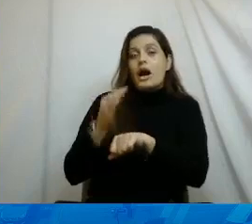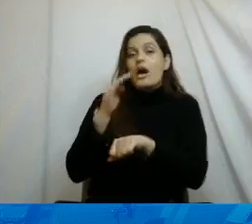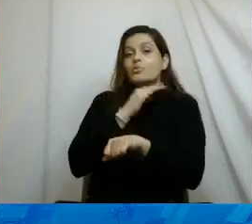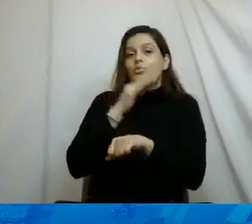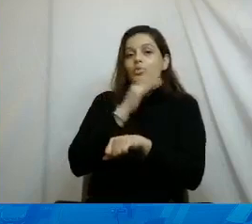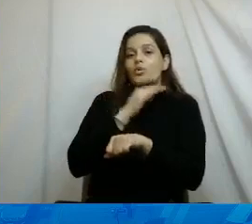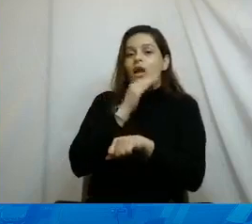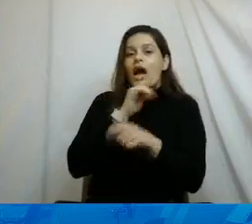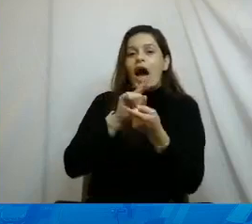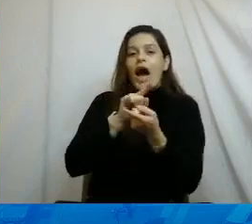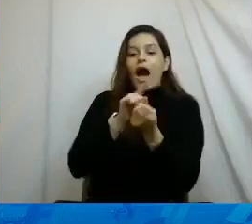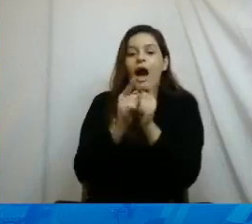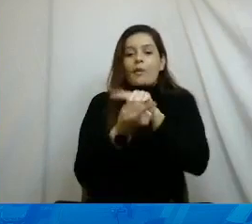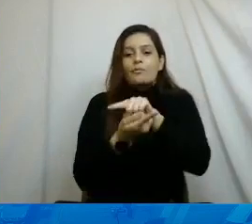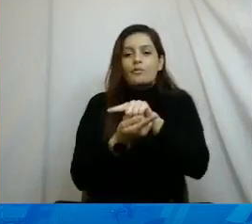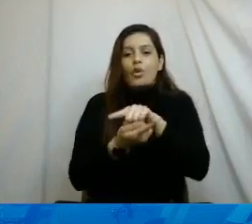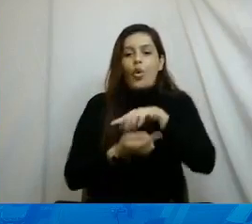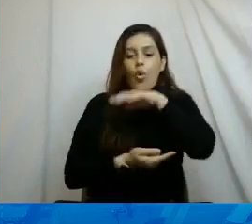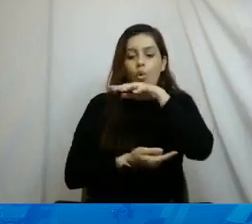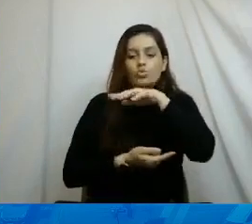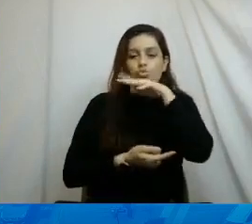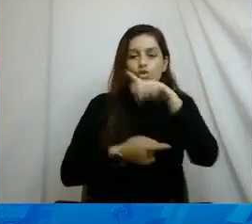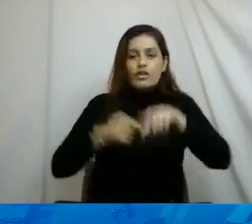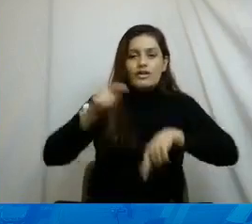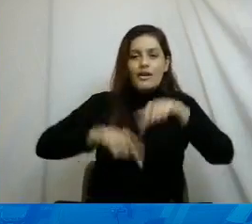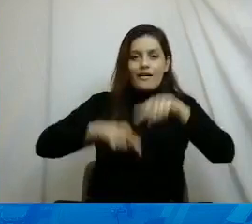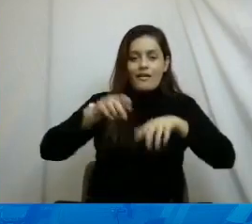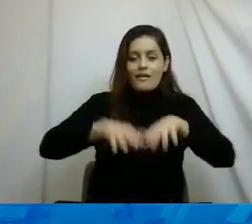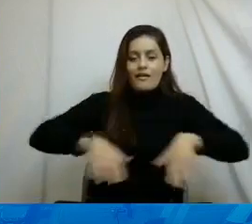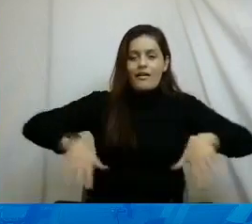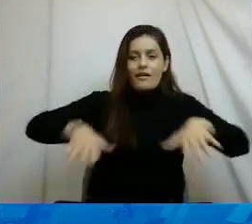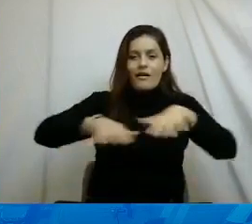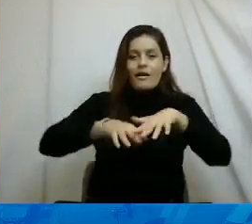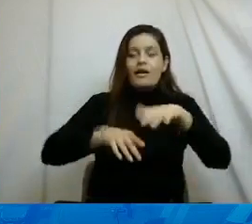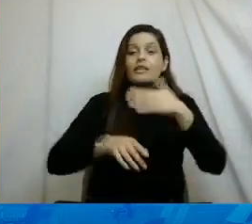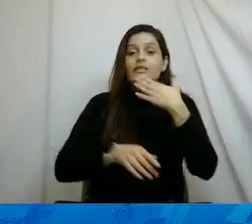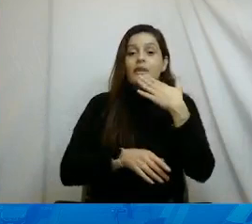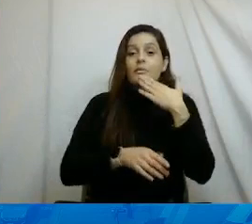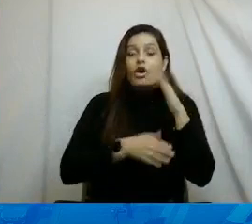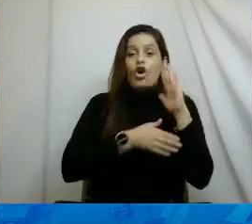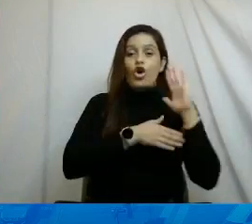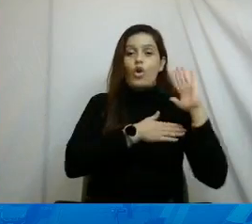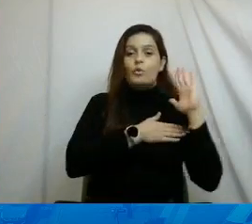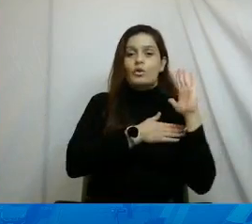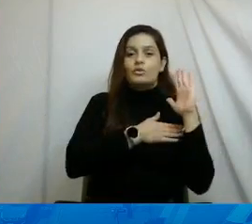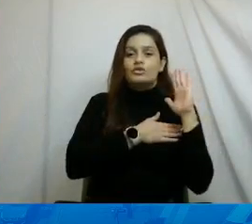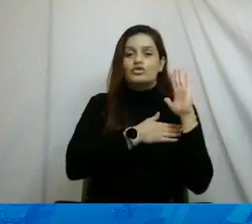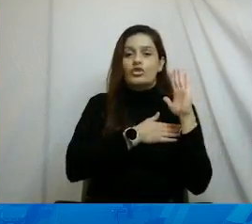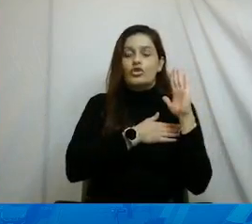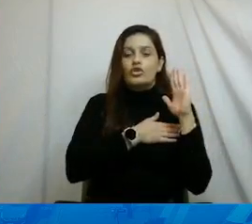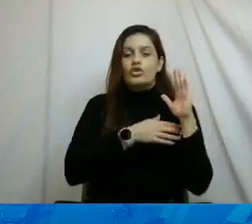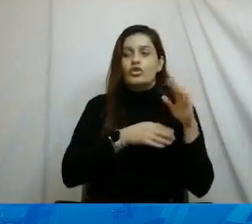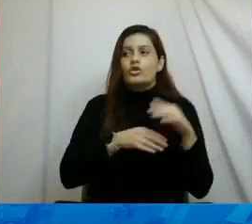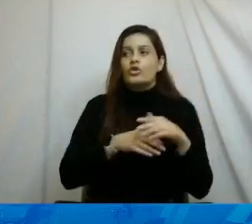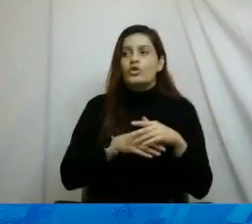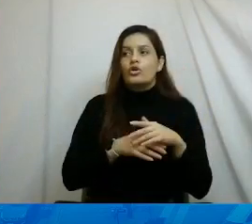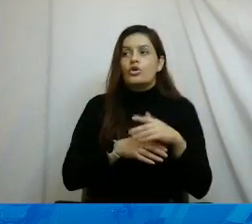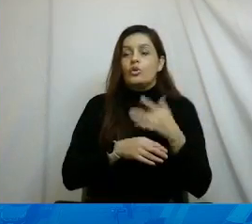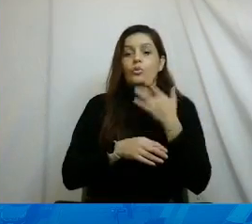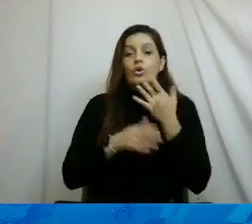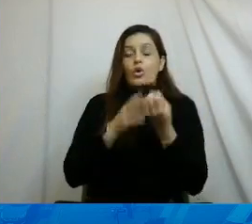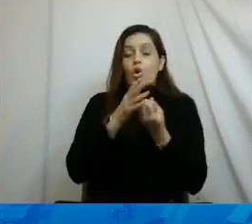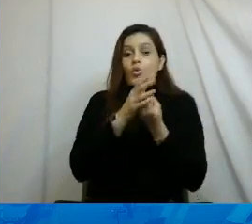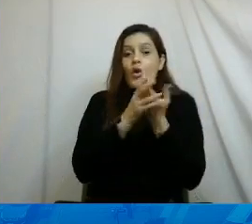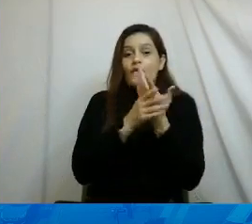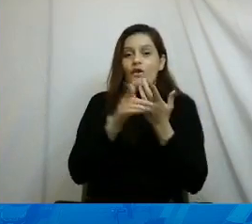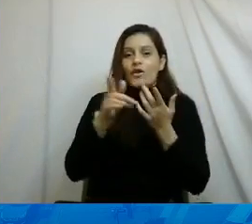cambio de uso de suelo para proyecto habitacional y del compromiso como entidad patrocinante. Dado lo innovador del